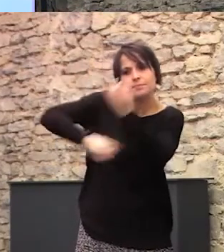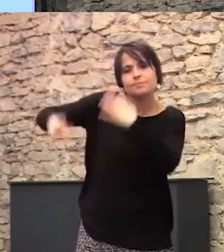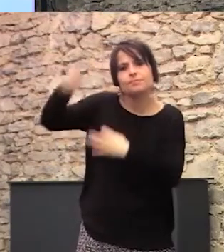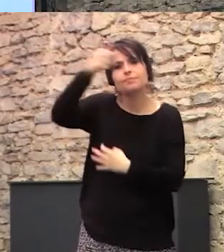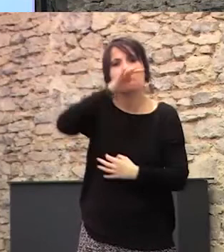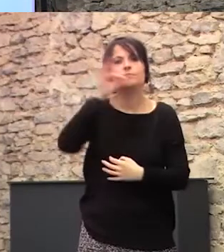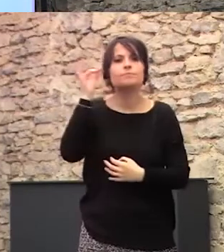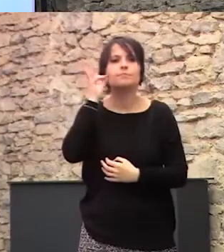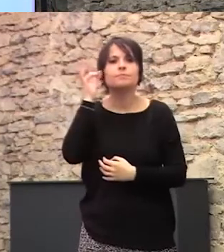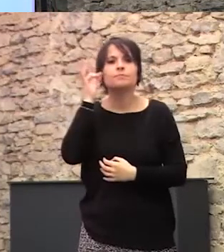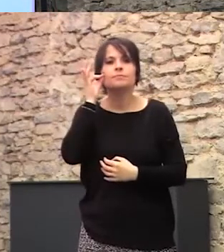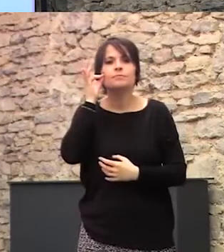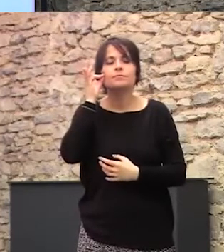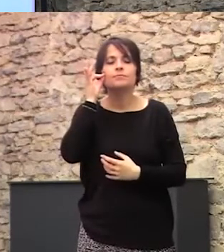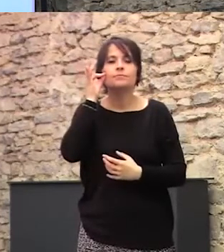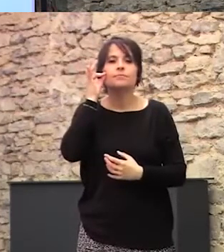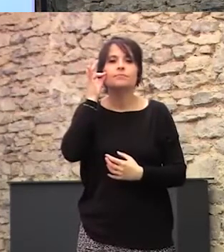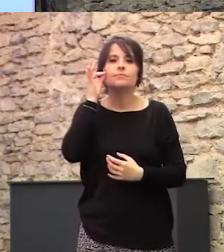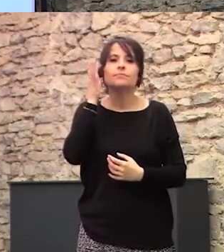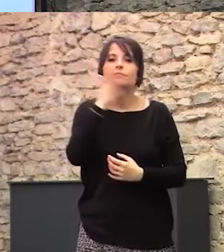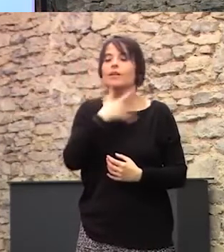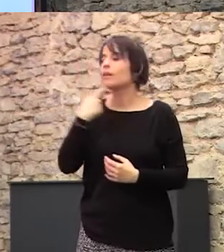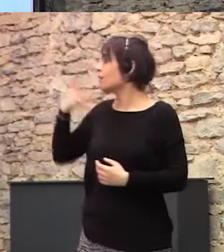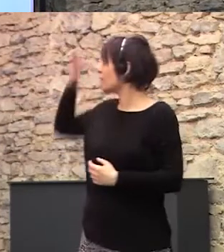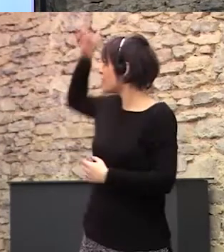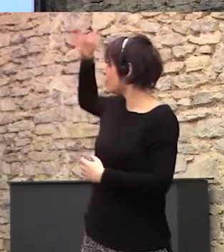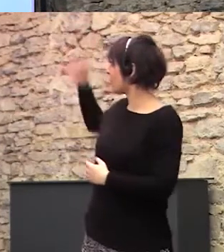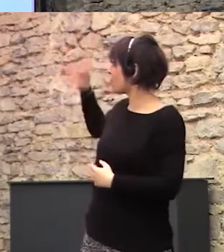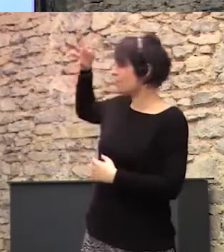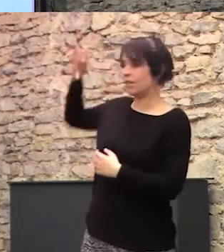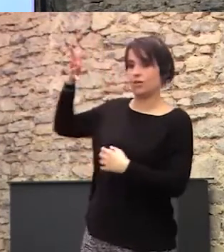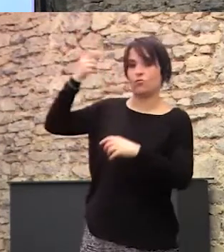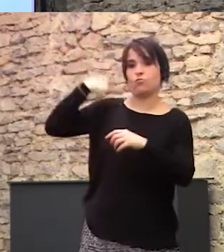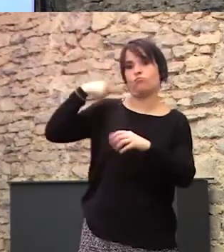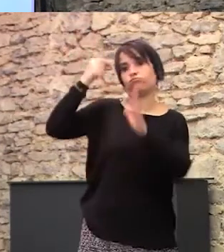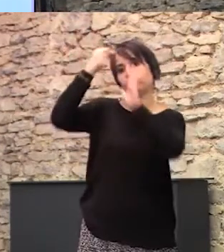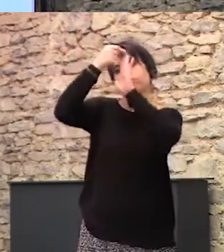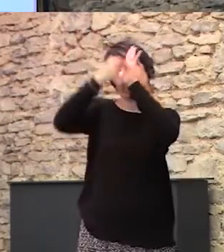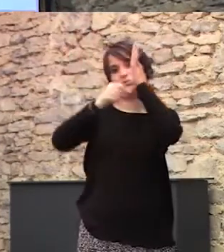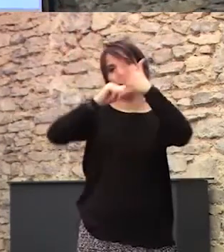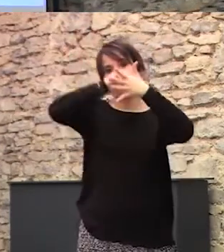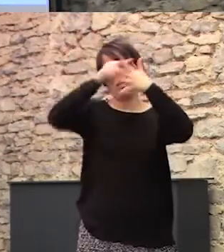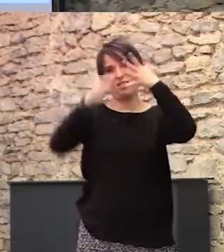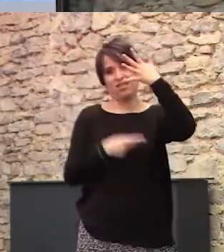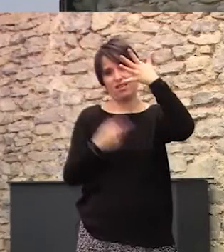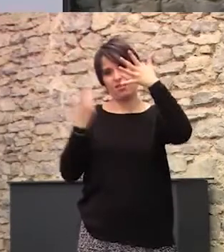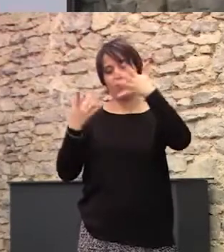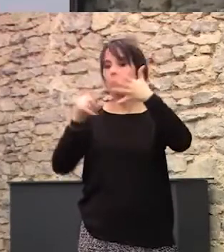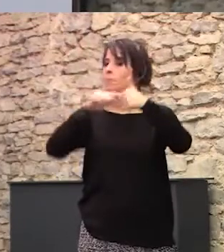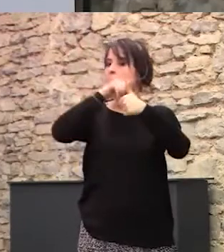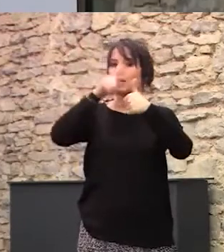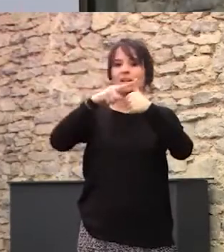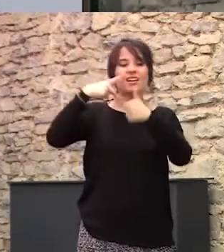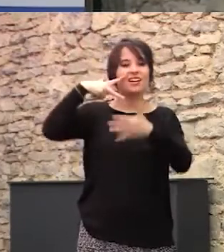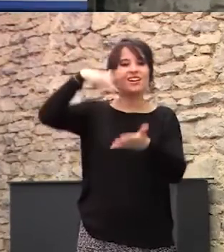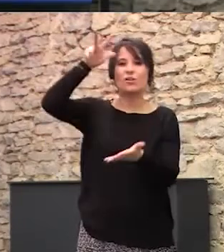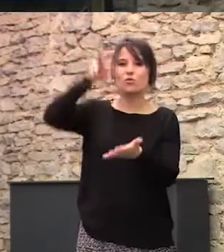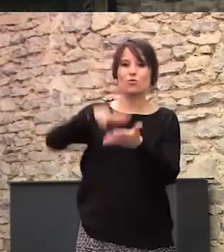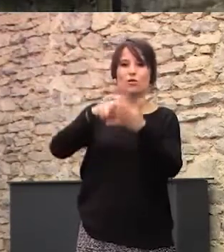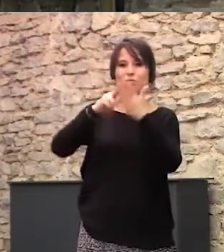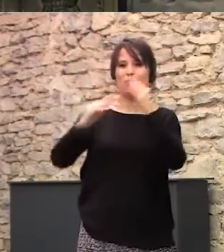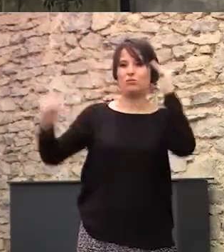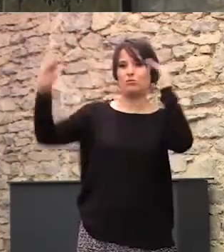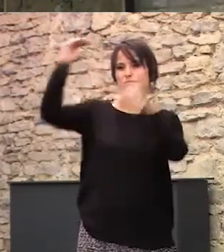vosotras serán esos cinco elementos, ¿no? Quiero partir de ese reconocimiento de la desigualdad y